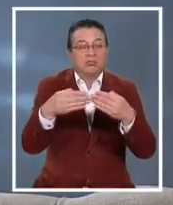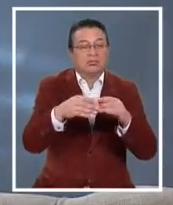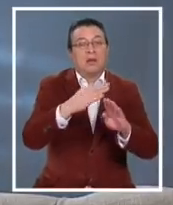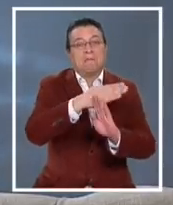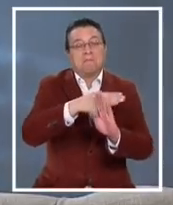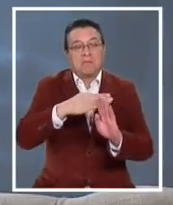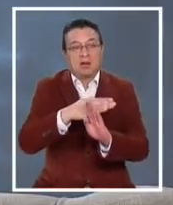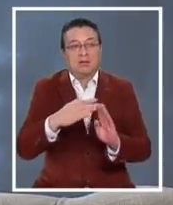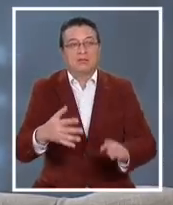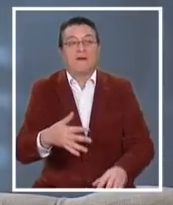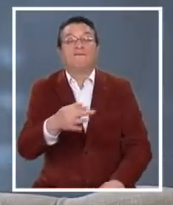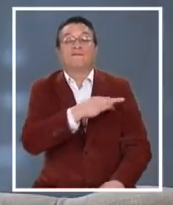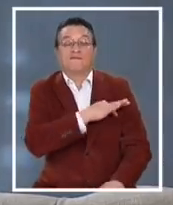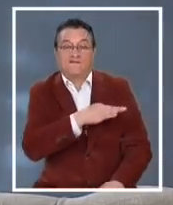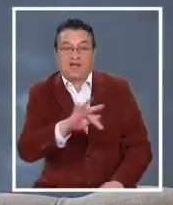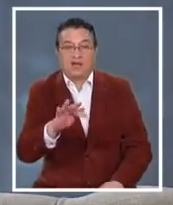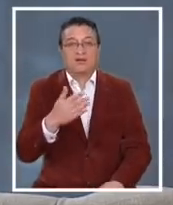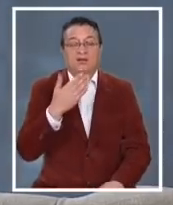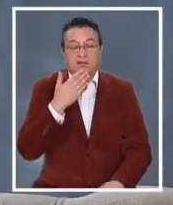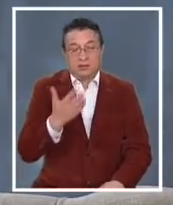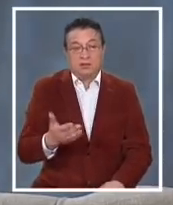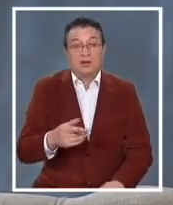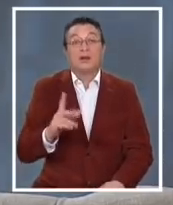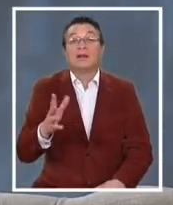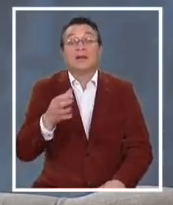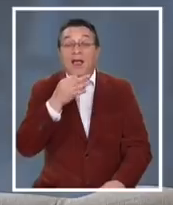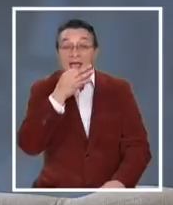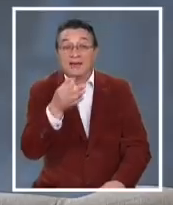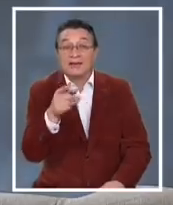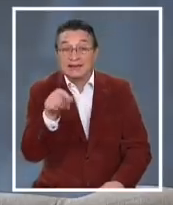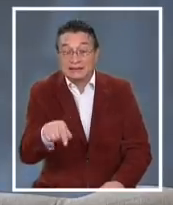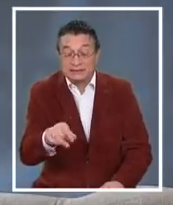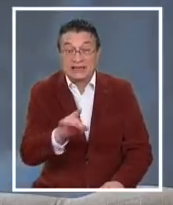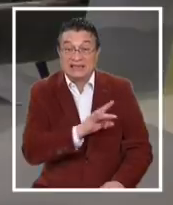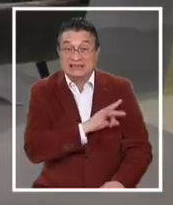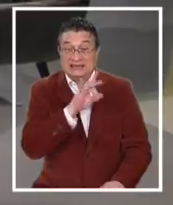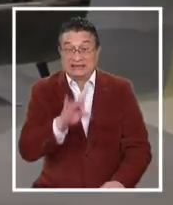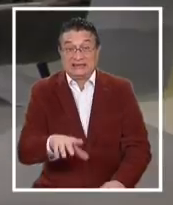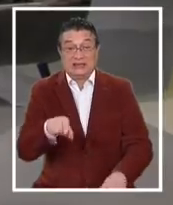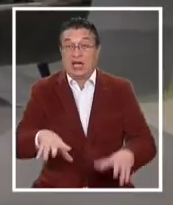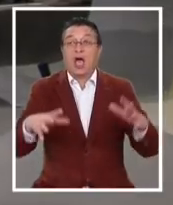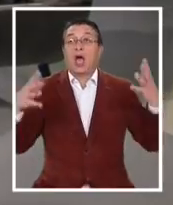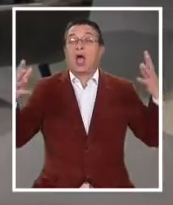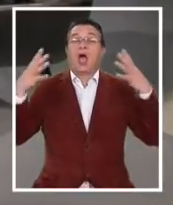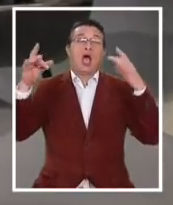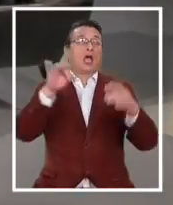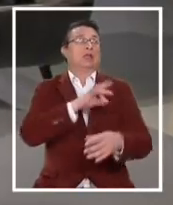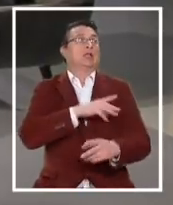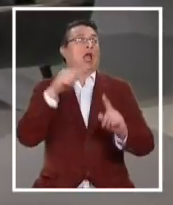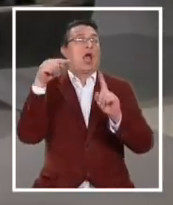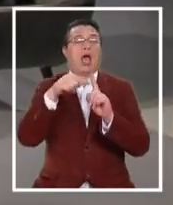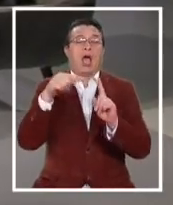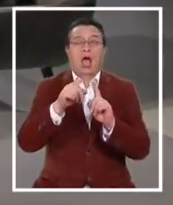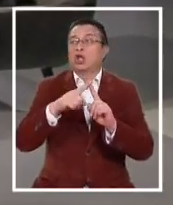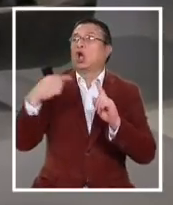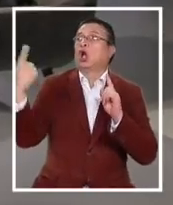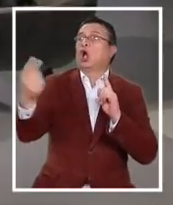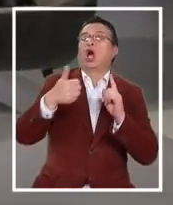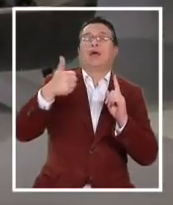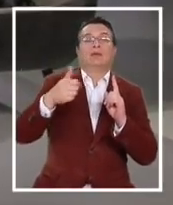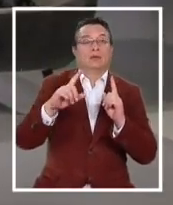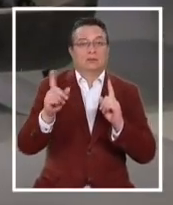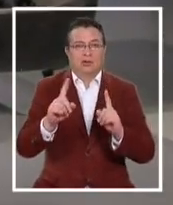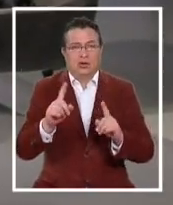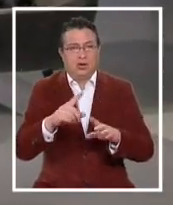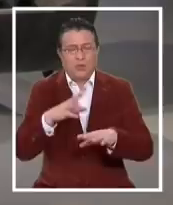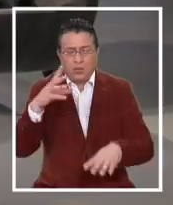parciales. Francia está cerrada. Francia. Sí. Lo que quiero transmitir es que esto no es que Chile sea el acabose del universo y todos los demás. Es muy